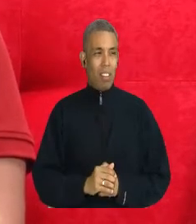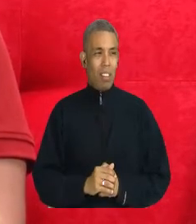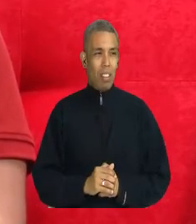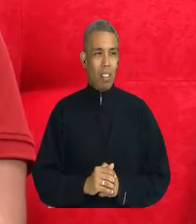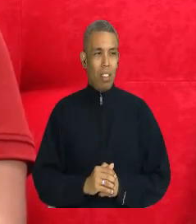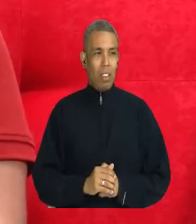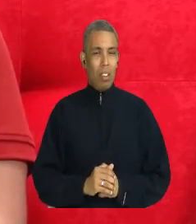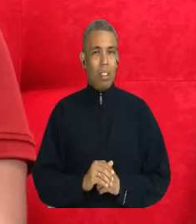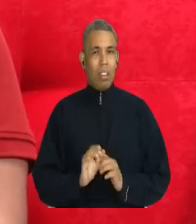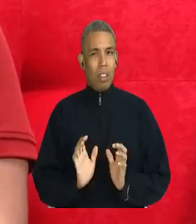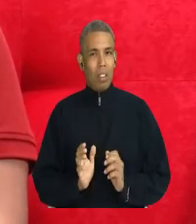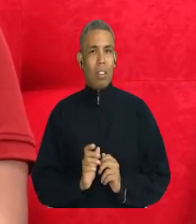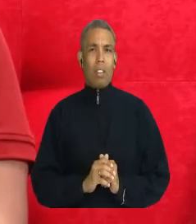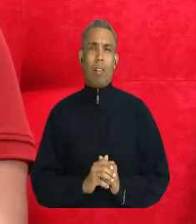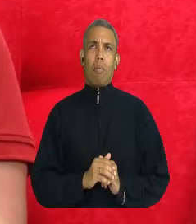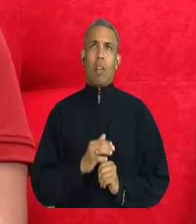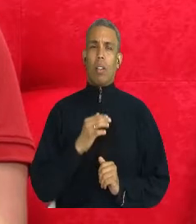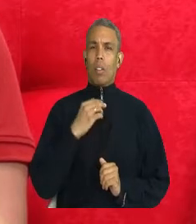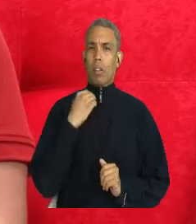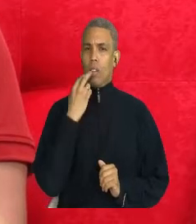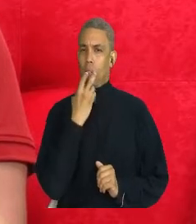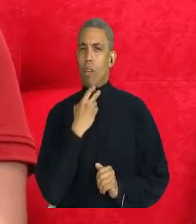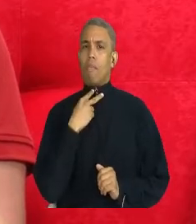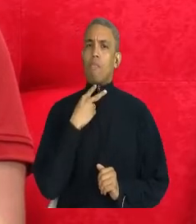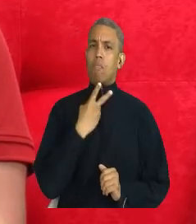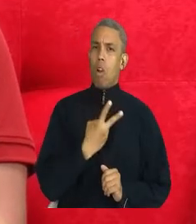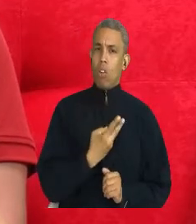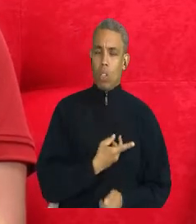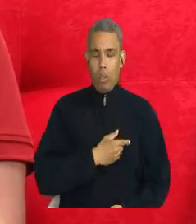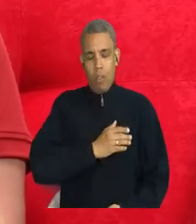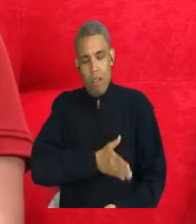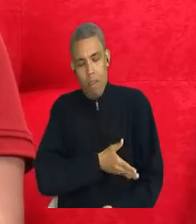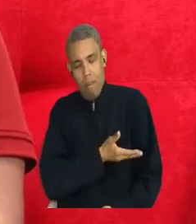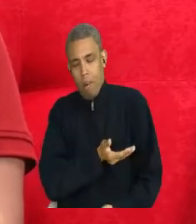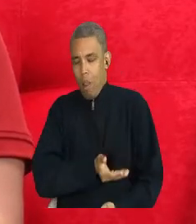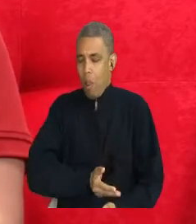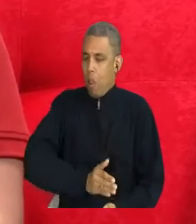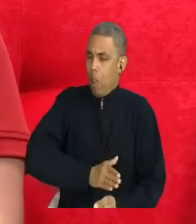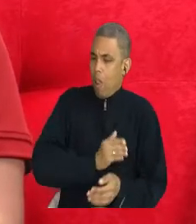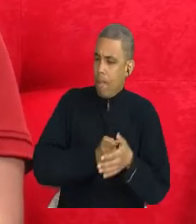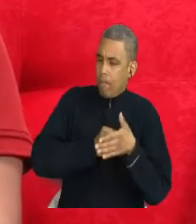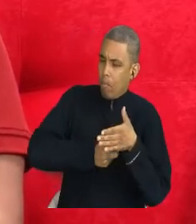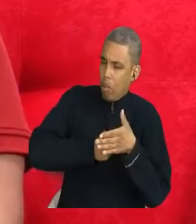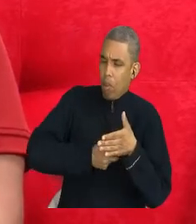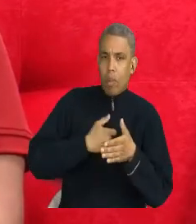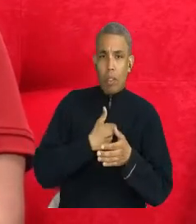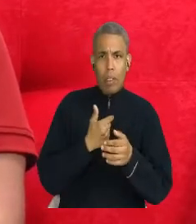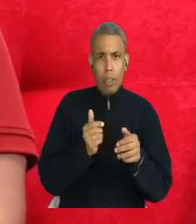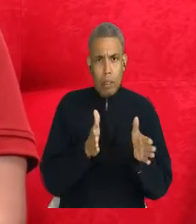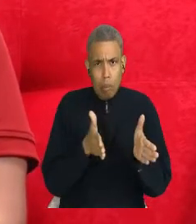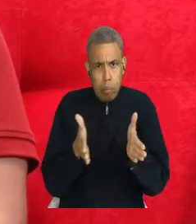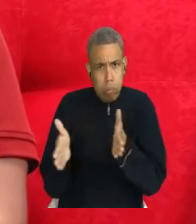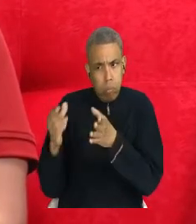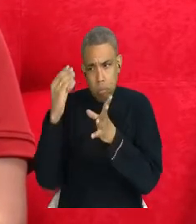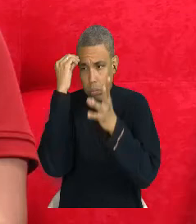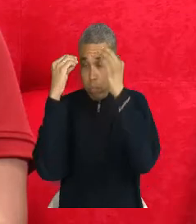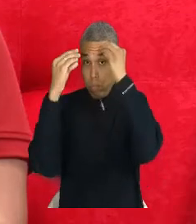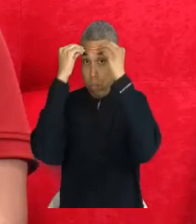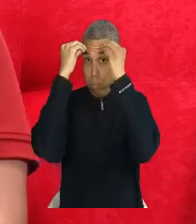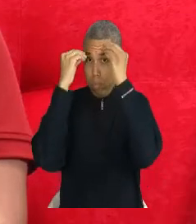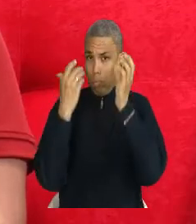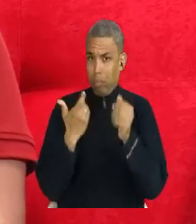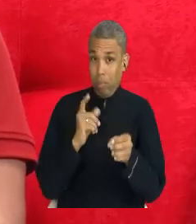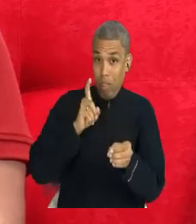vocal y ya pues yo diría que he ido mejorando en un 80%. Antes